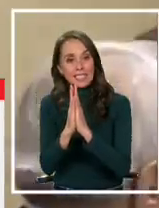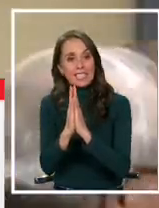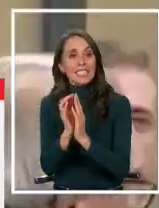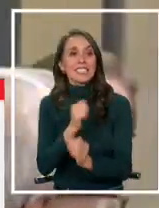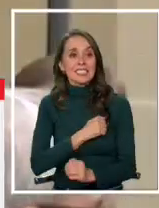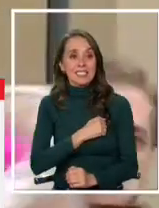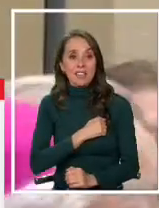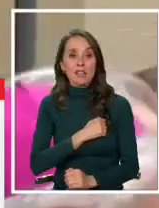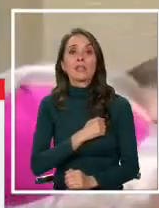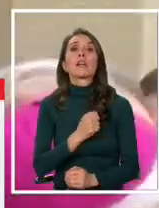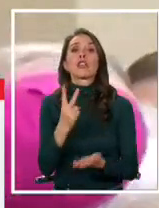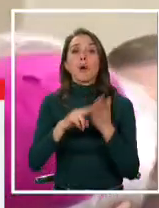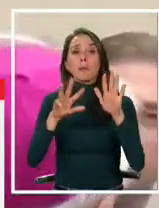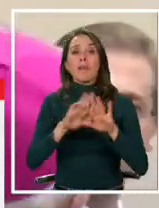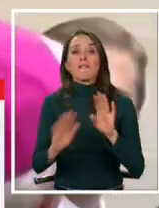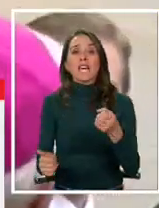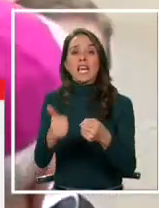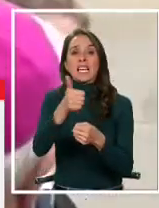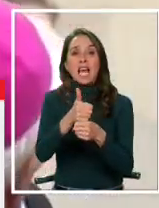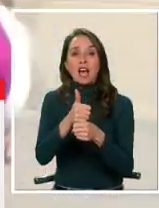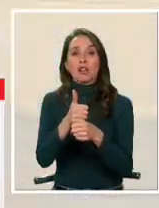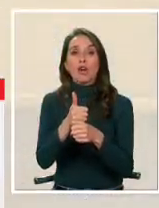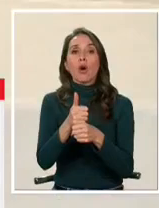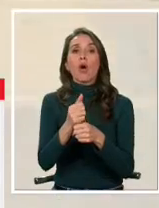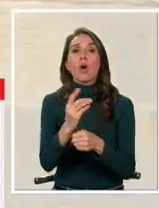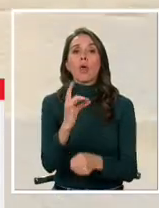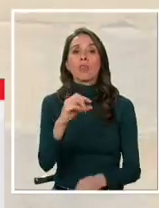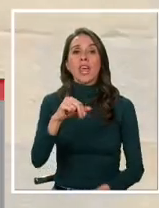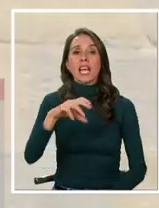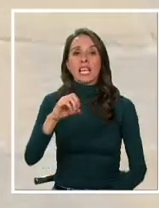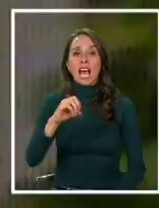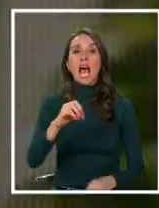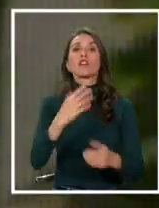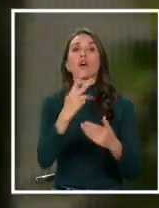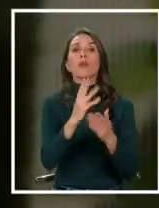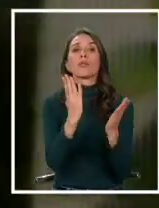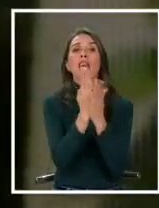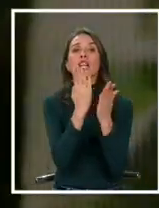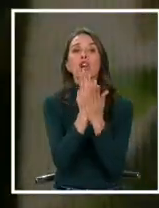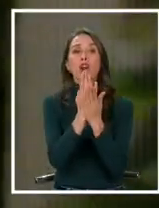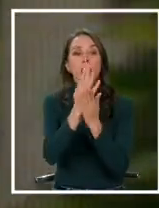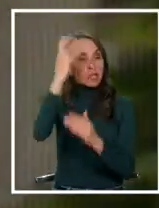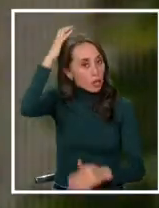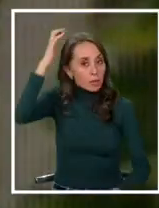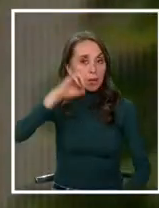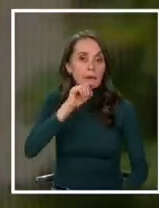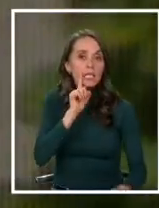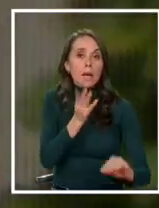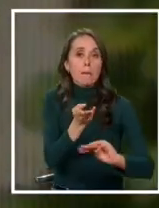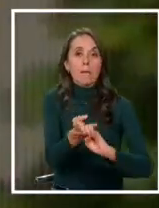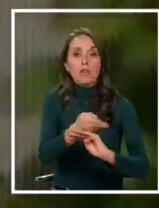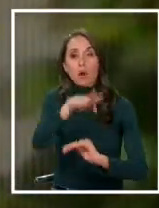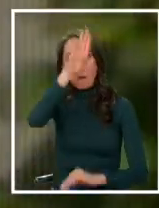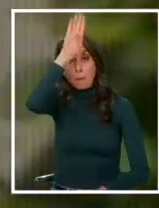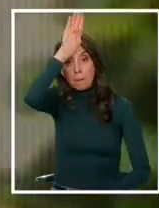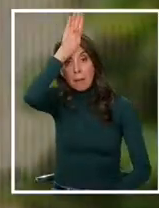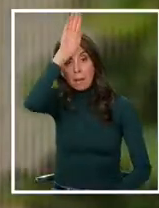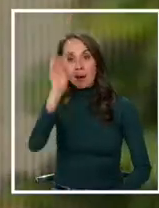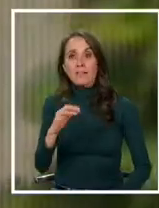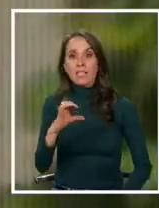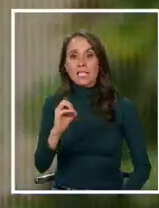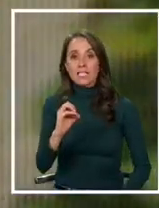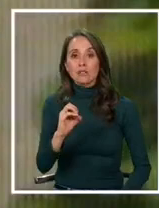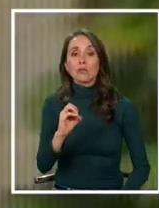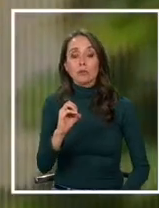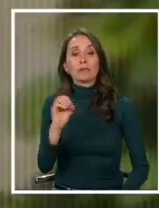2019 sodano dejó su puesto de decano del colegio cardenalicio por petición expresa del Papa Francisco